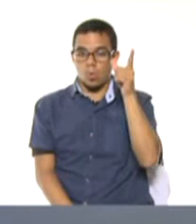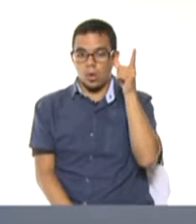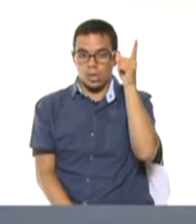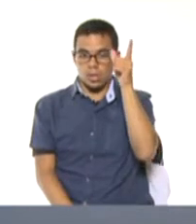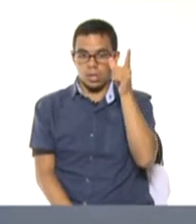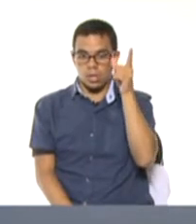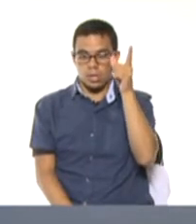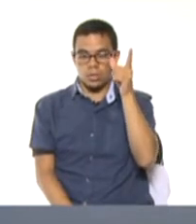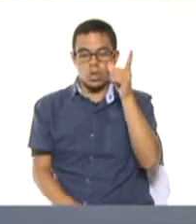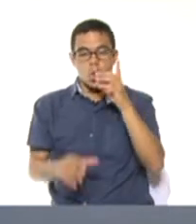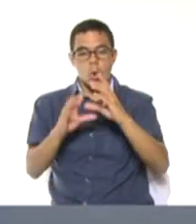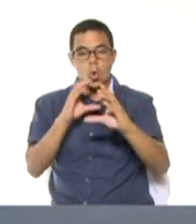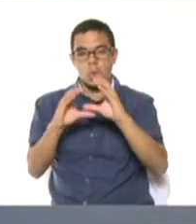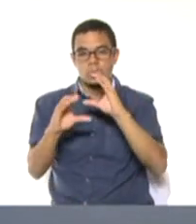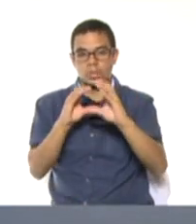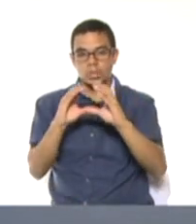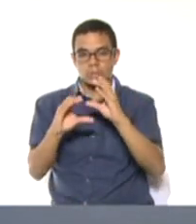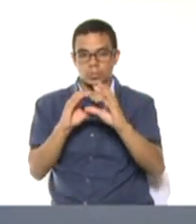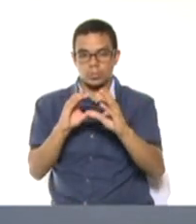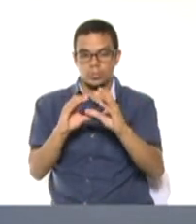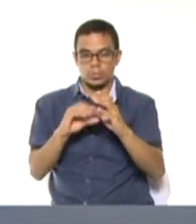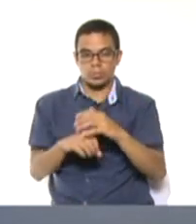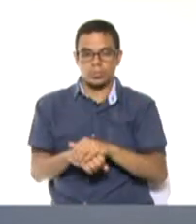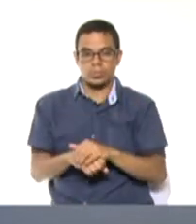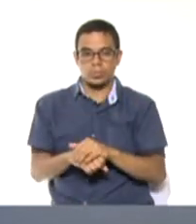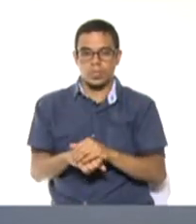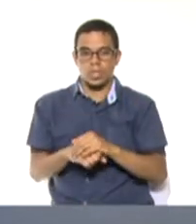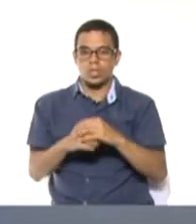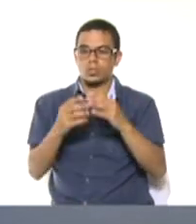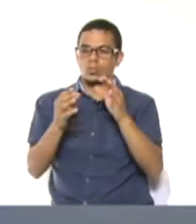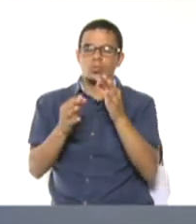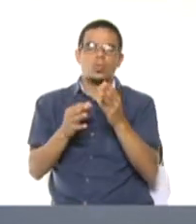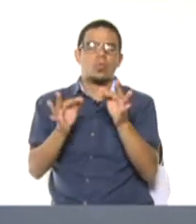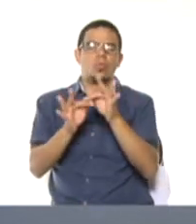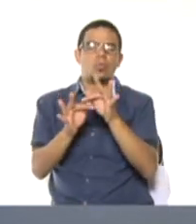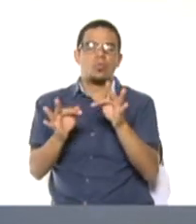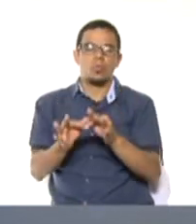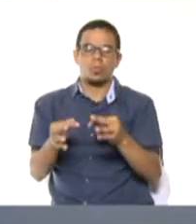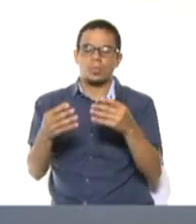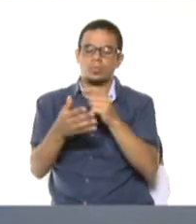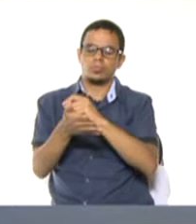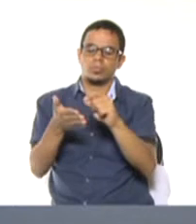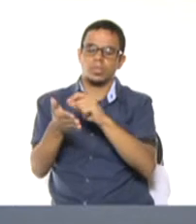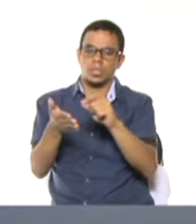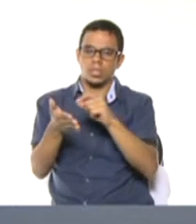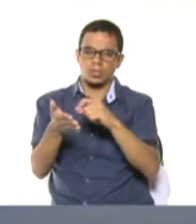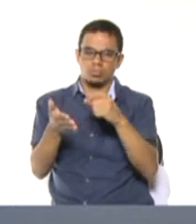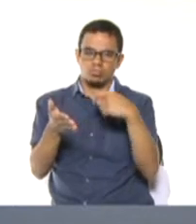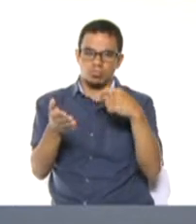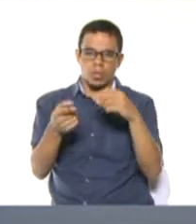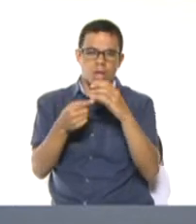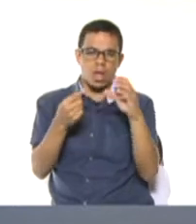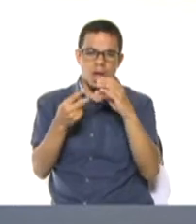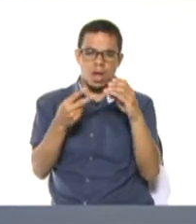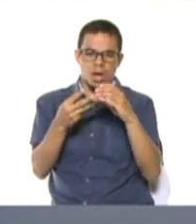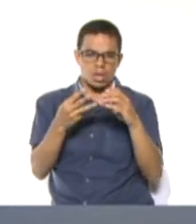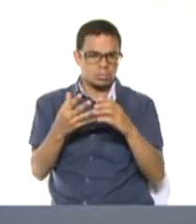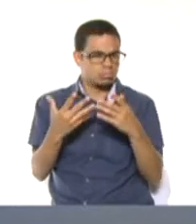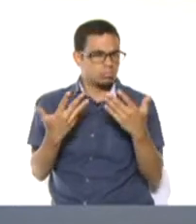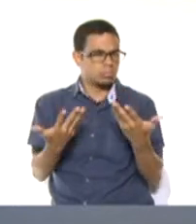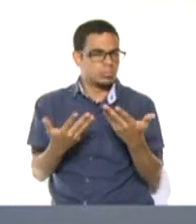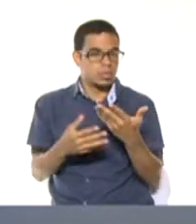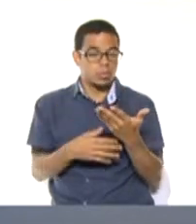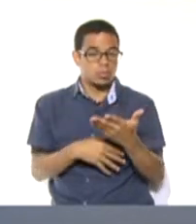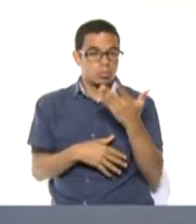Hoy vamos a hablar sobre los aspectos formales de la escritura y su importancia. Entre los aspectos formales de la